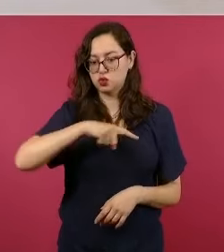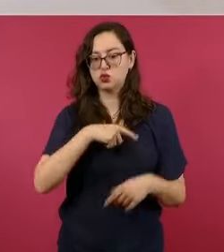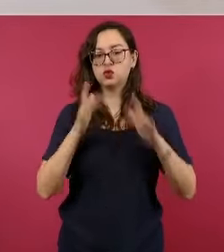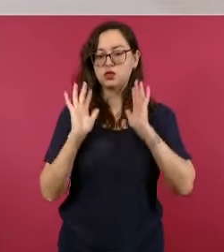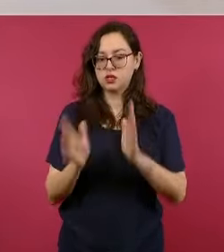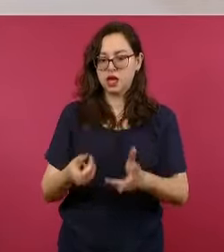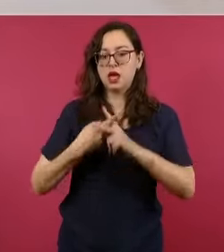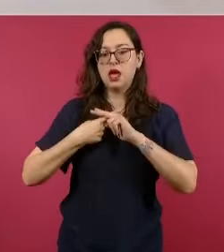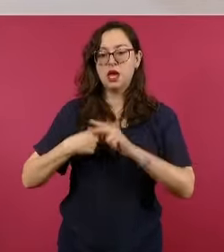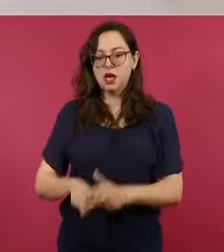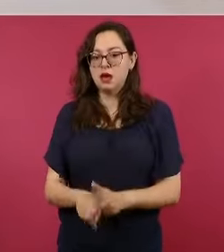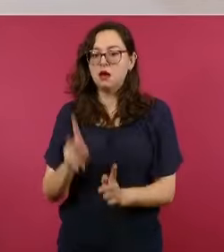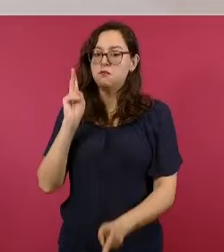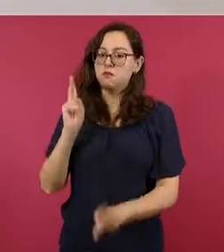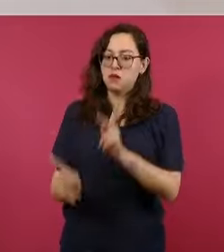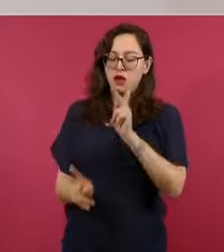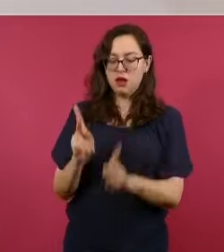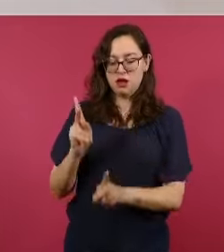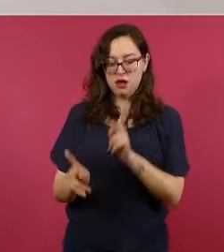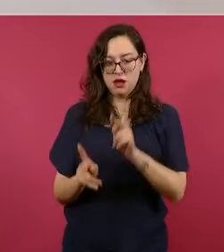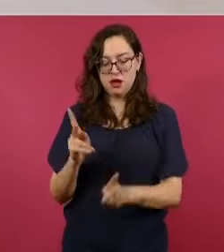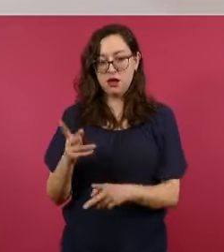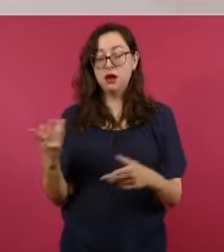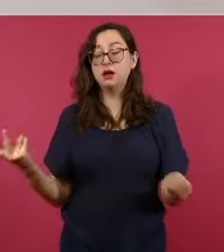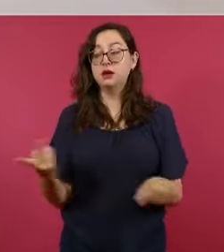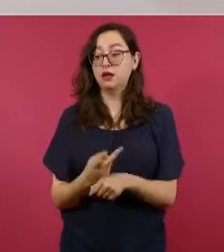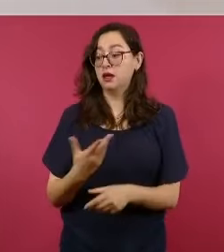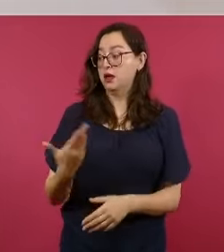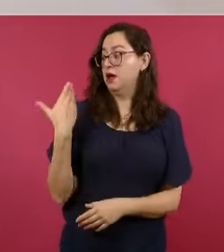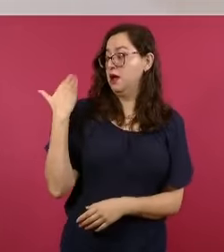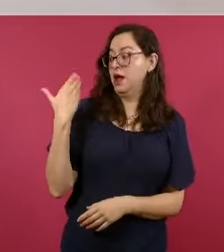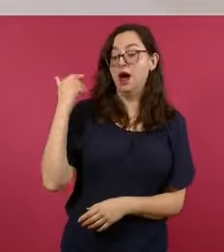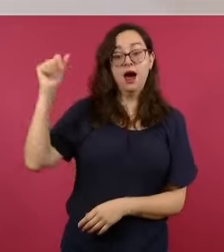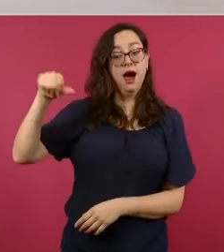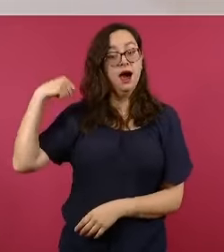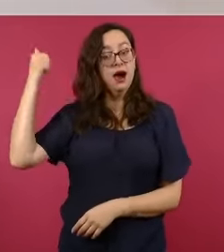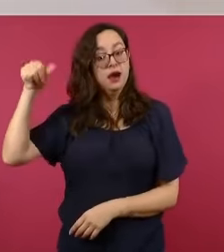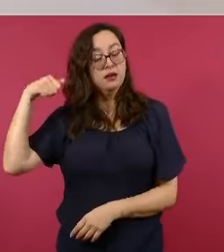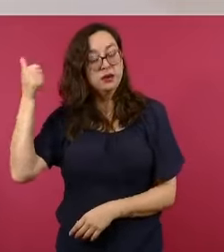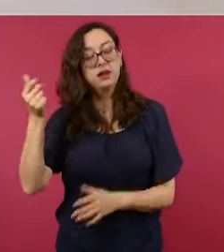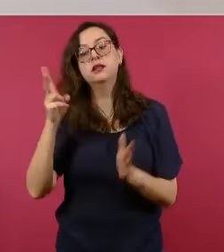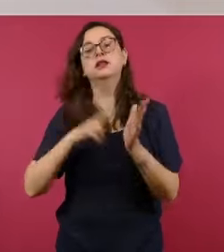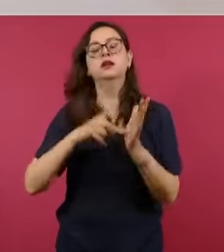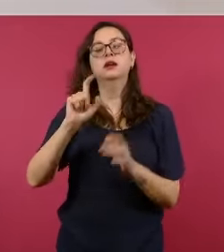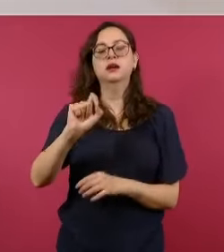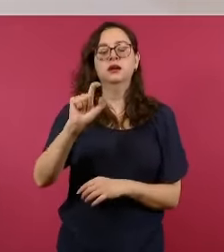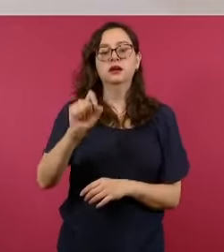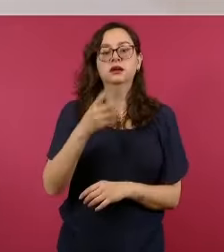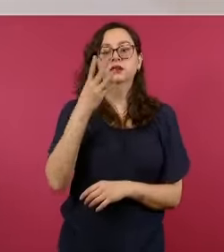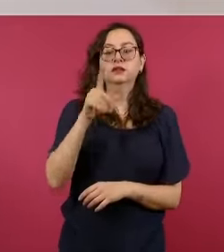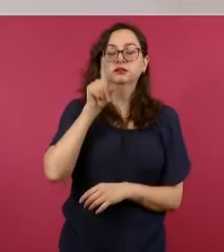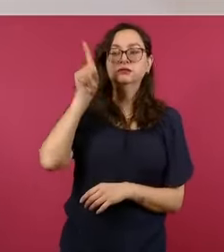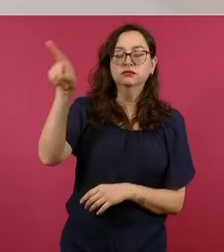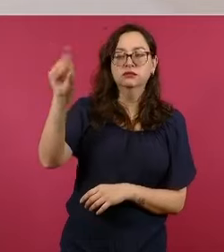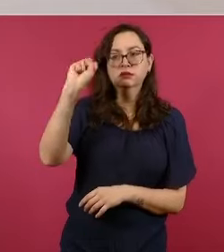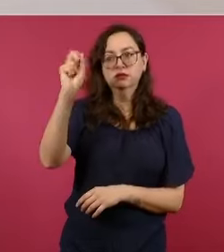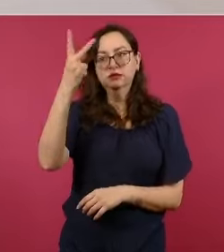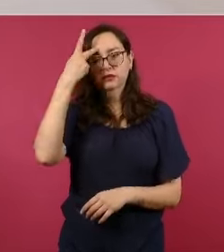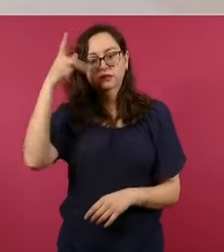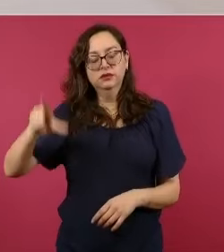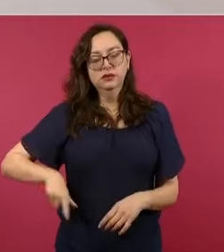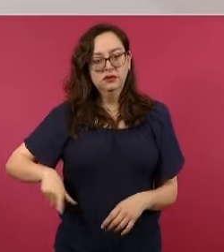de de este año es decir Para abril de 2024 el gobierno del estado de San Luis Potosí cuenta con